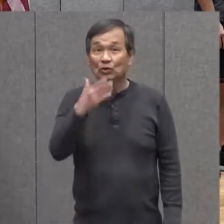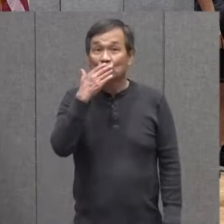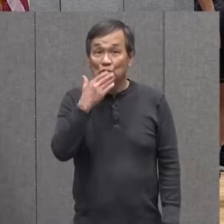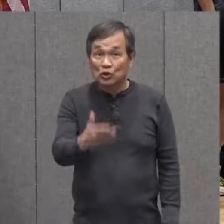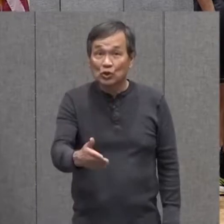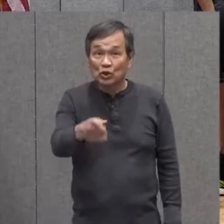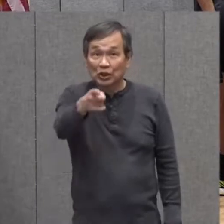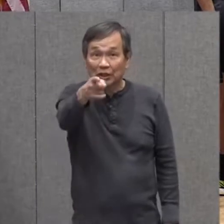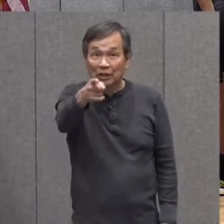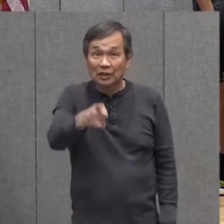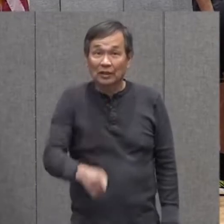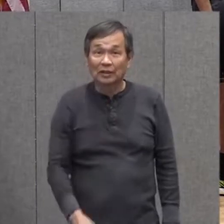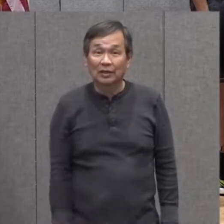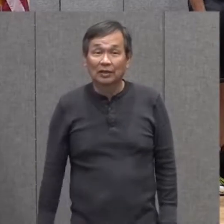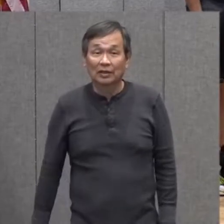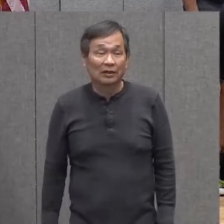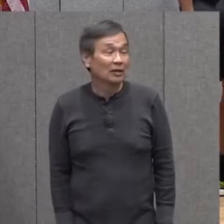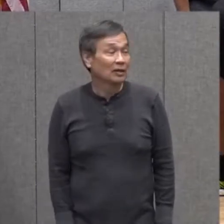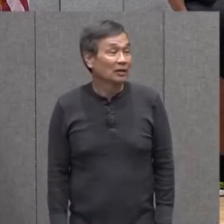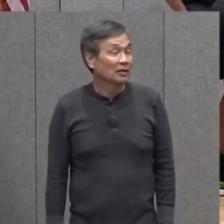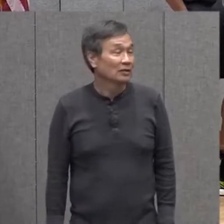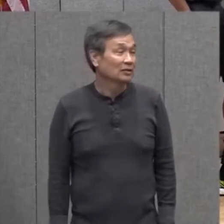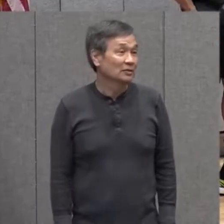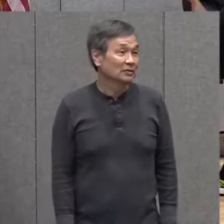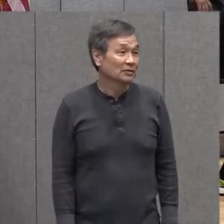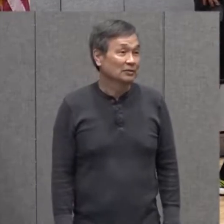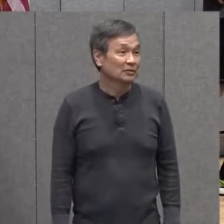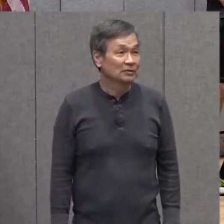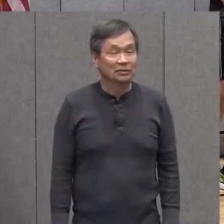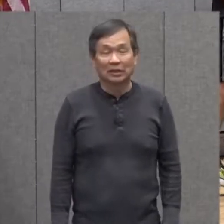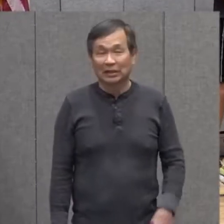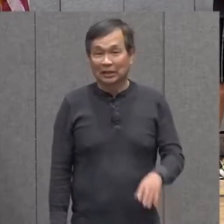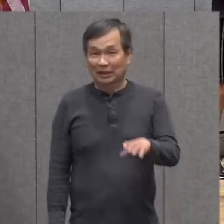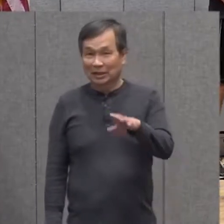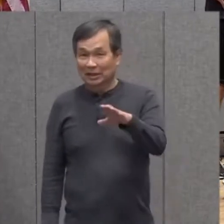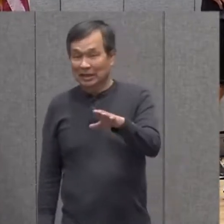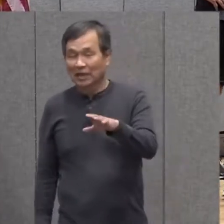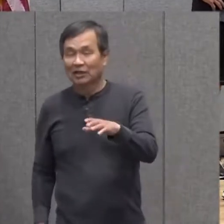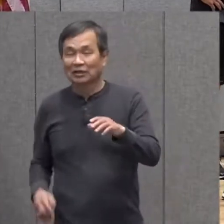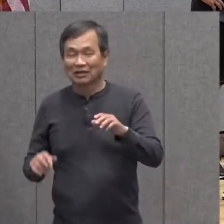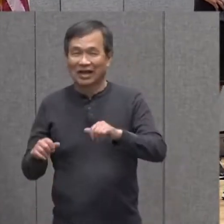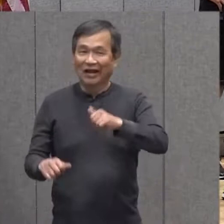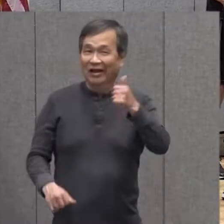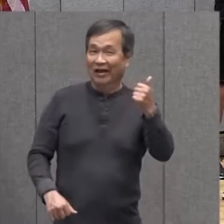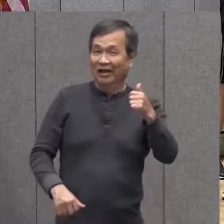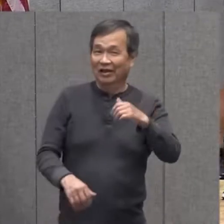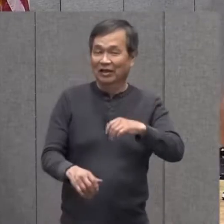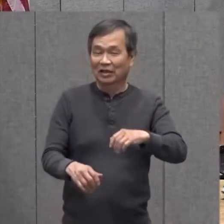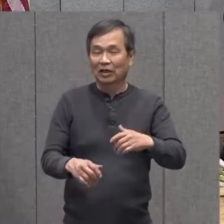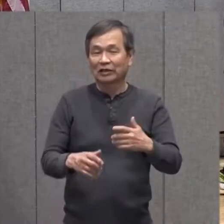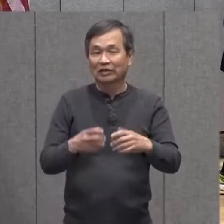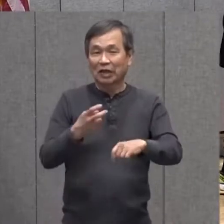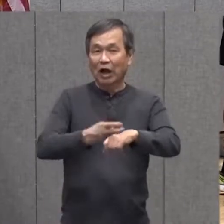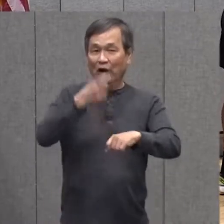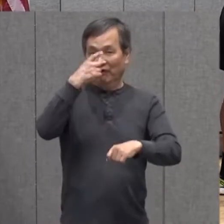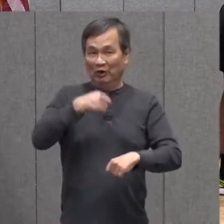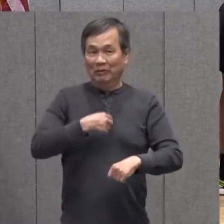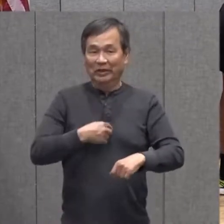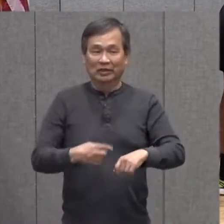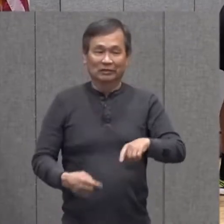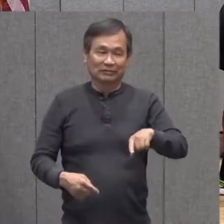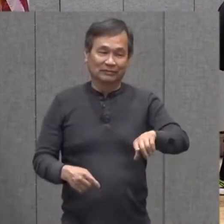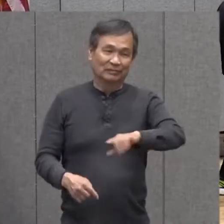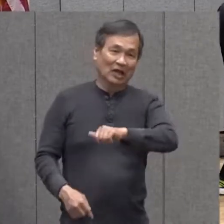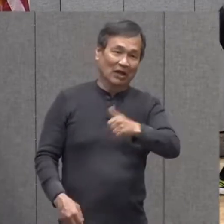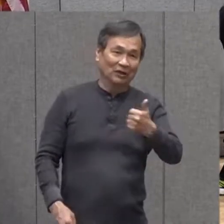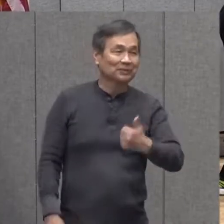una mano, tirándola y ganando la otra. I'm going to try it with my non-dominant hand, just Ahora to con mi challenge mano myself. que no me